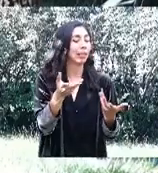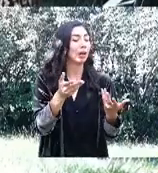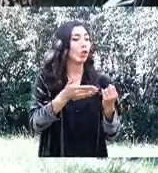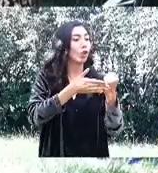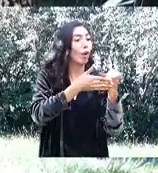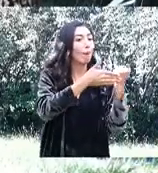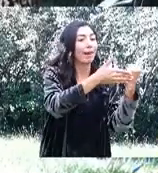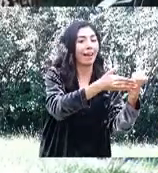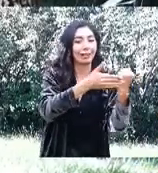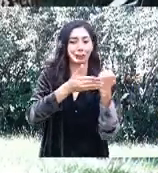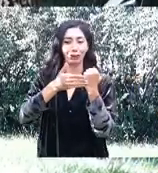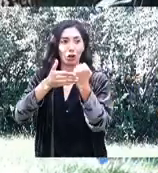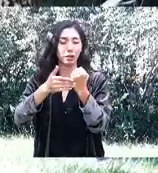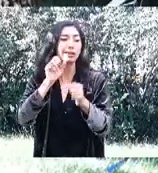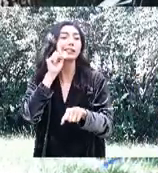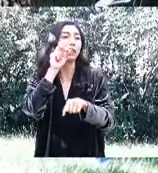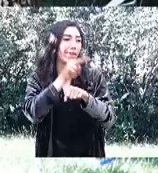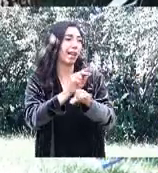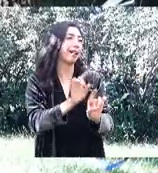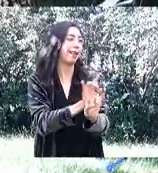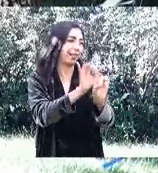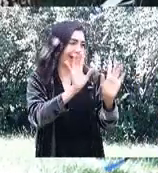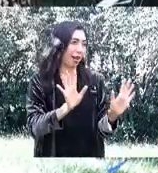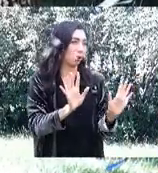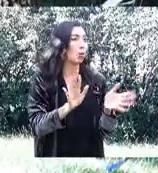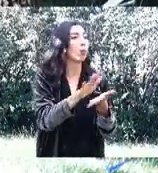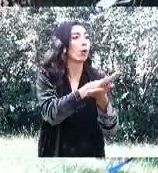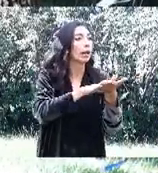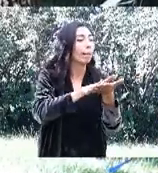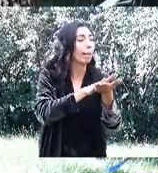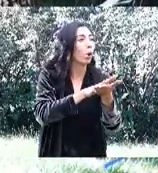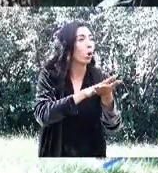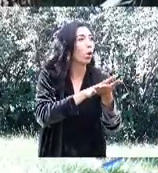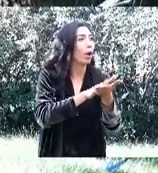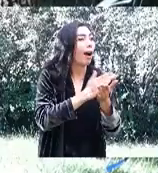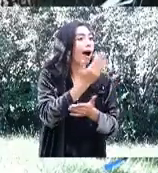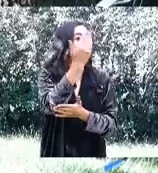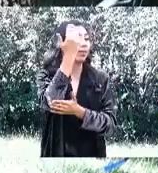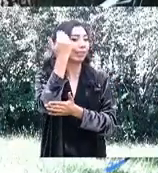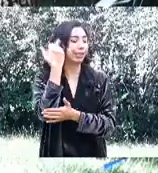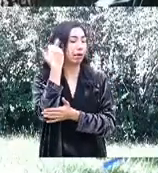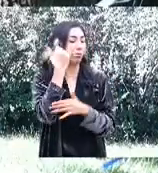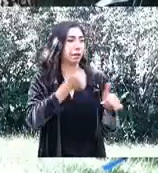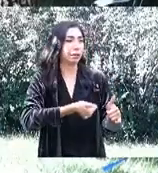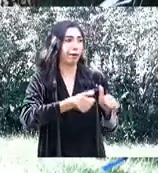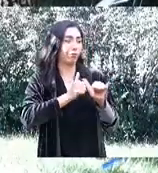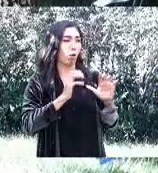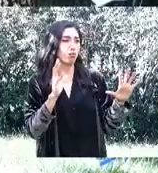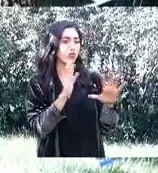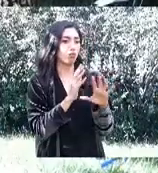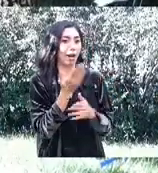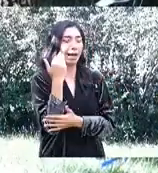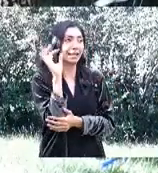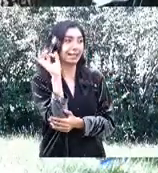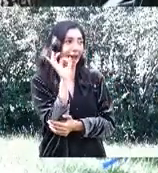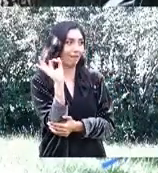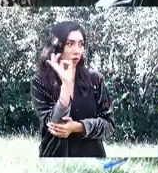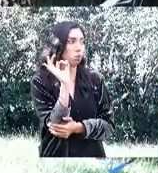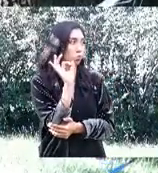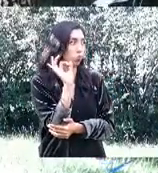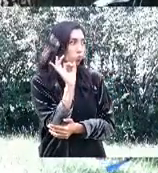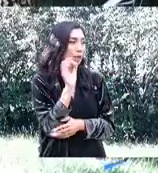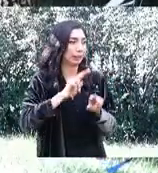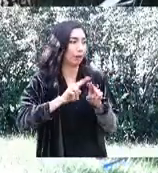transmite de manera muy clara de por ejemplo como hicimos mediación en un alto desafío el día sábado